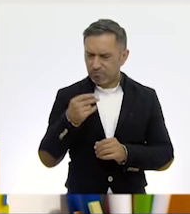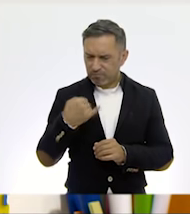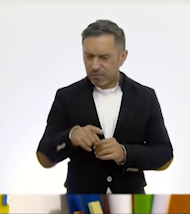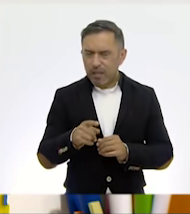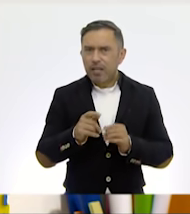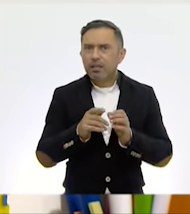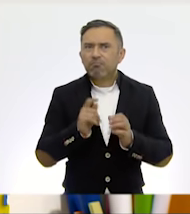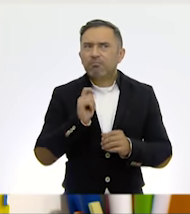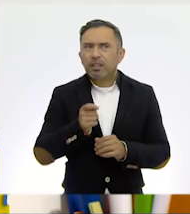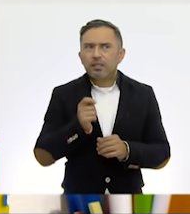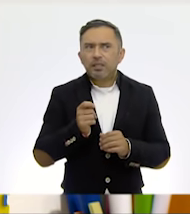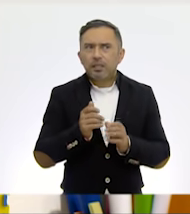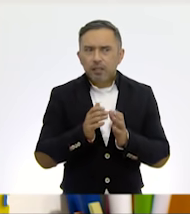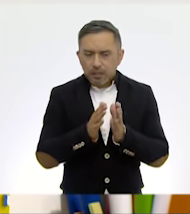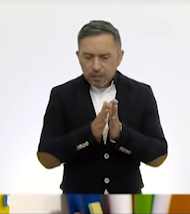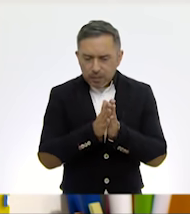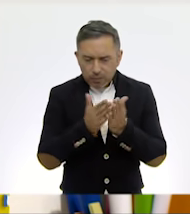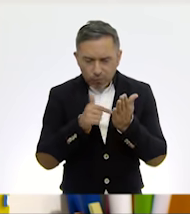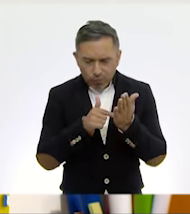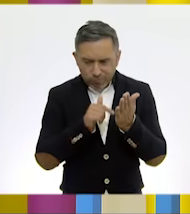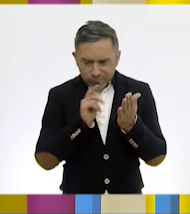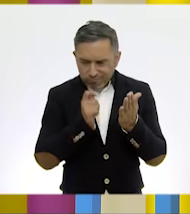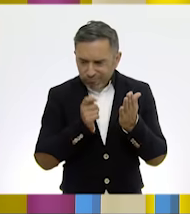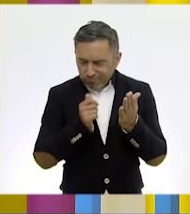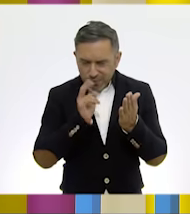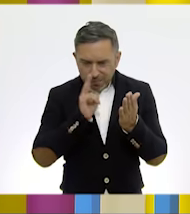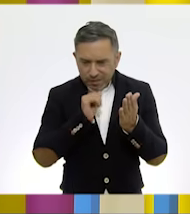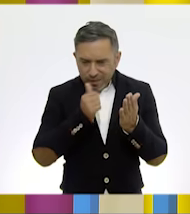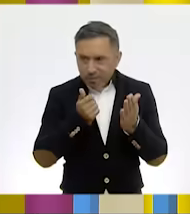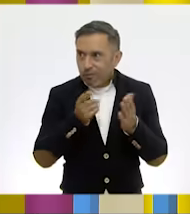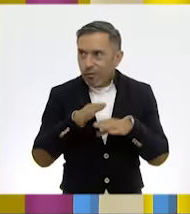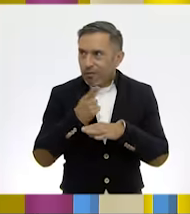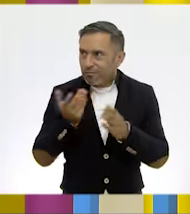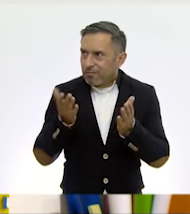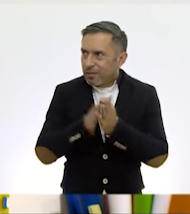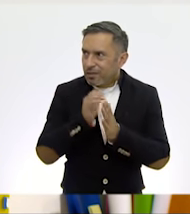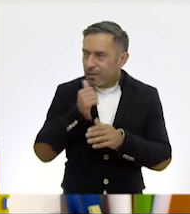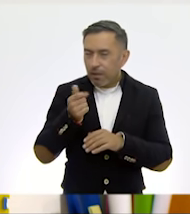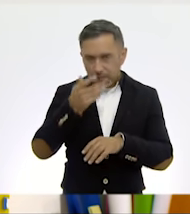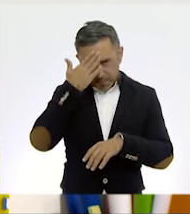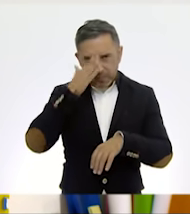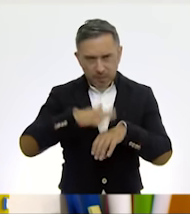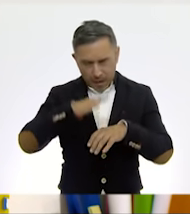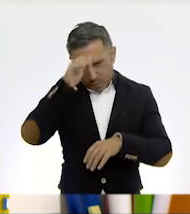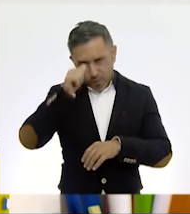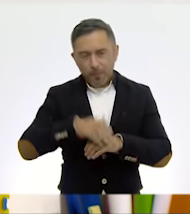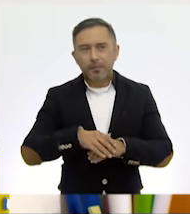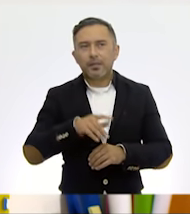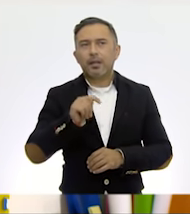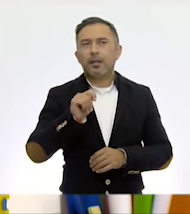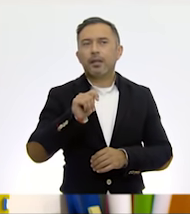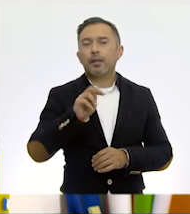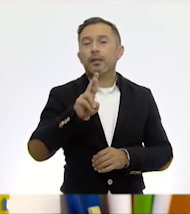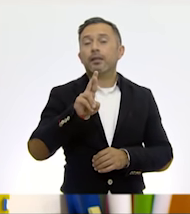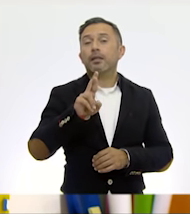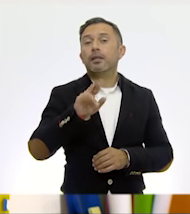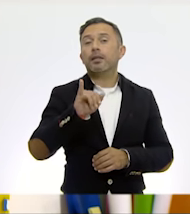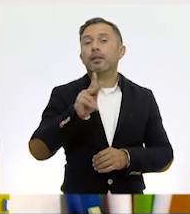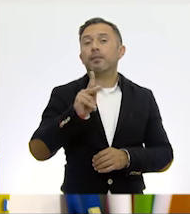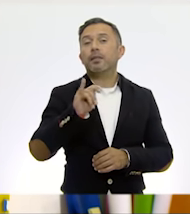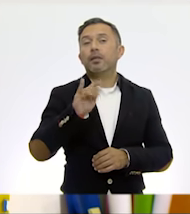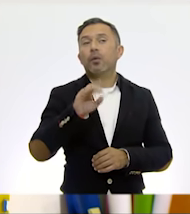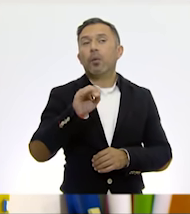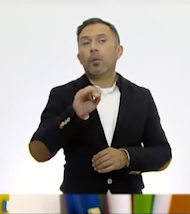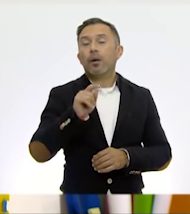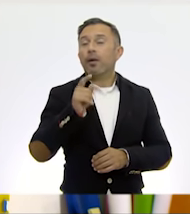doblado... Nada más recordemos, tríptico hasta como su nombre viene con un